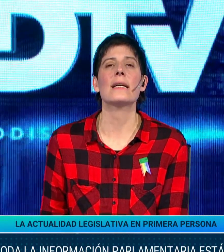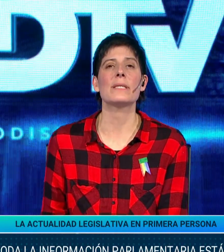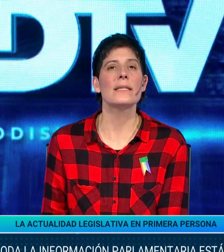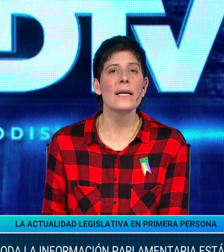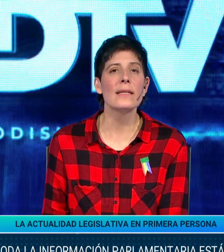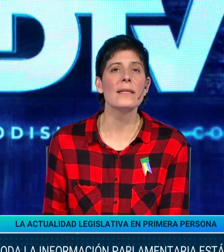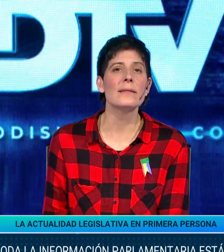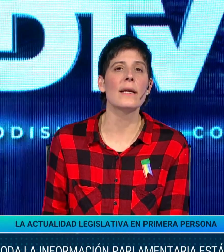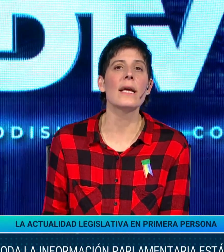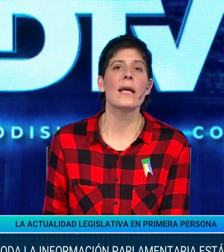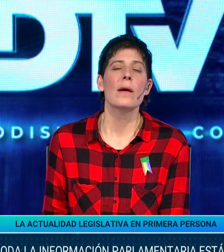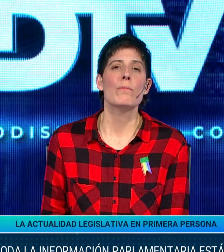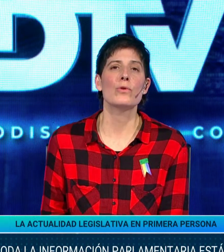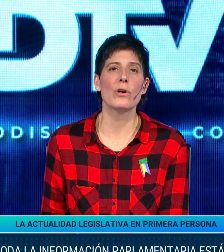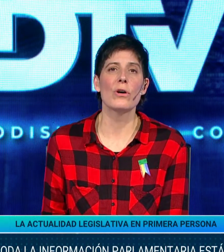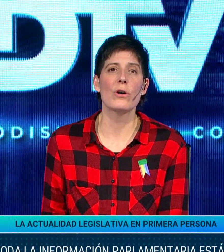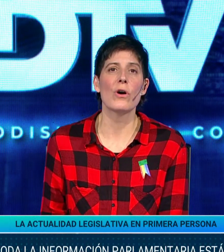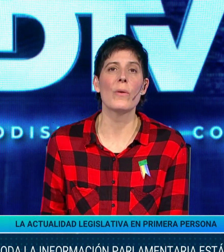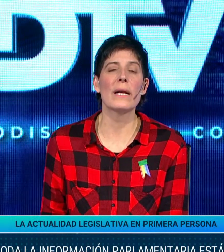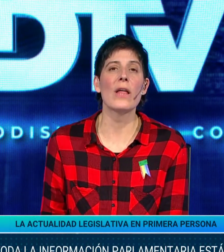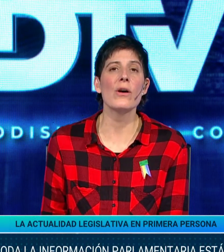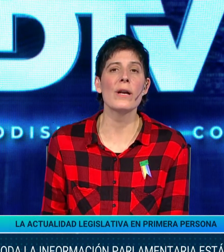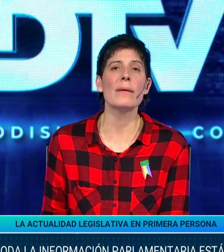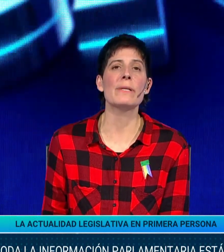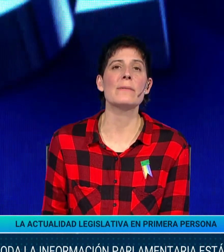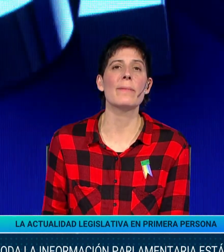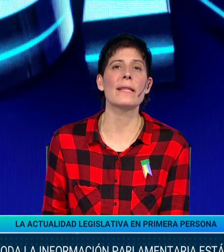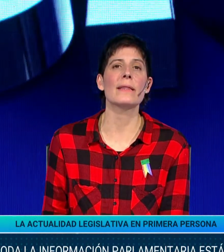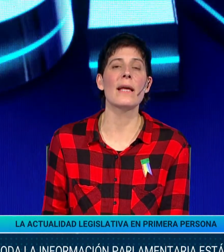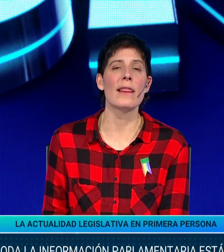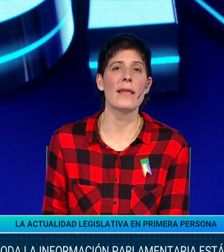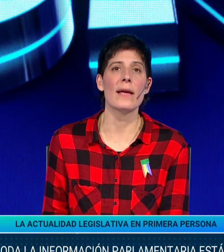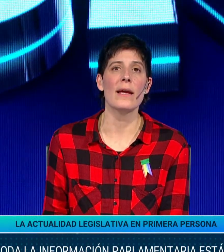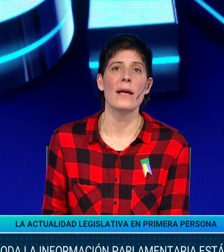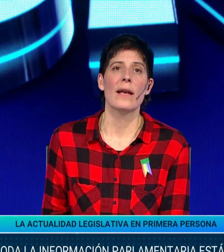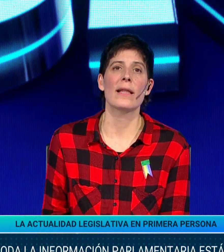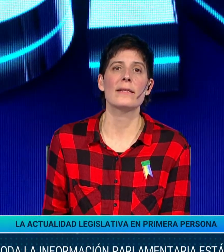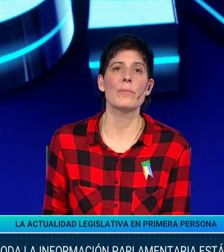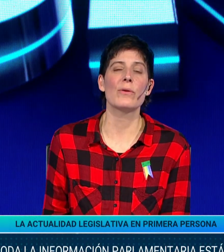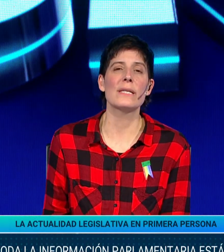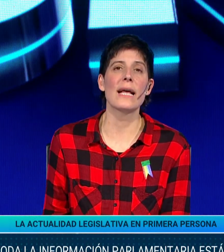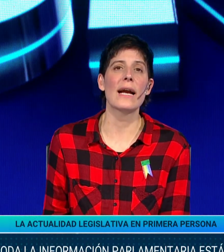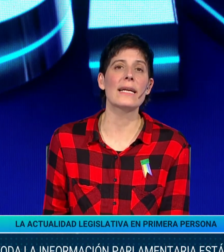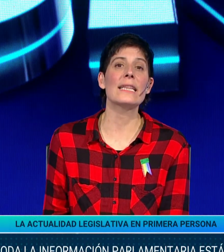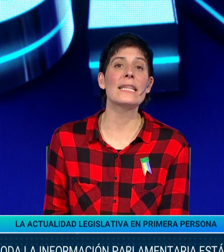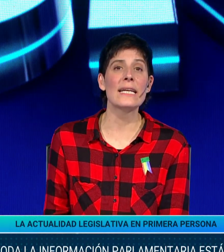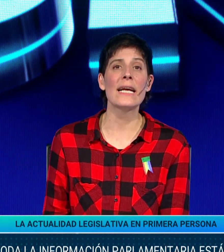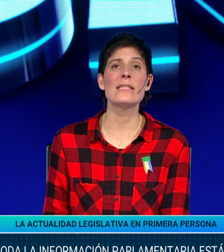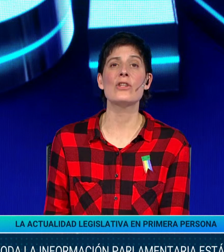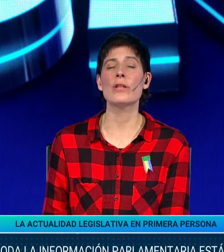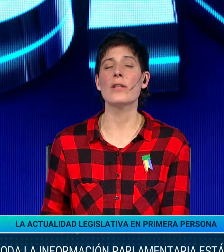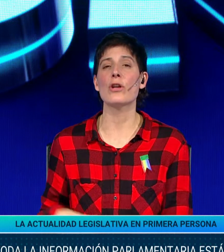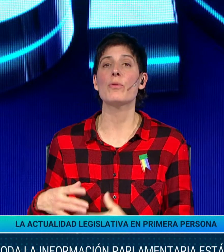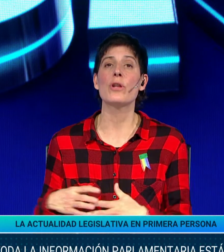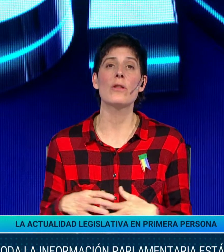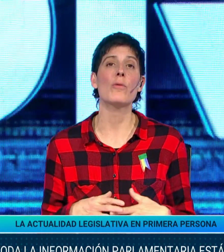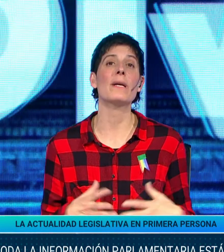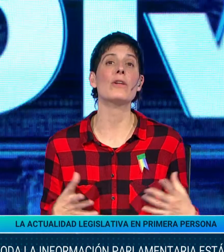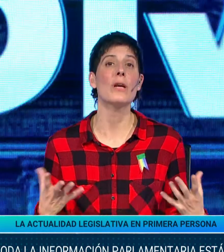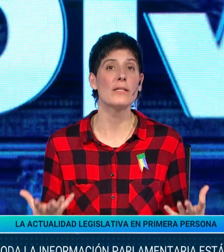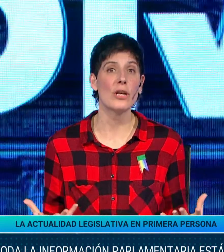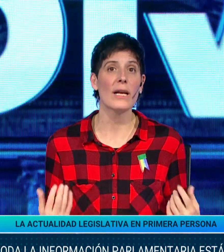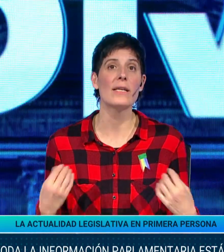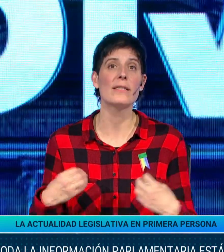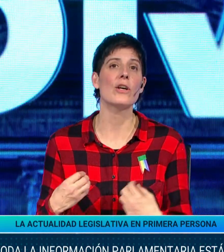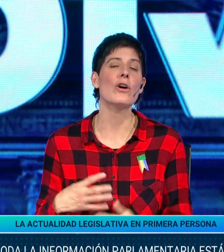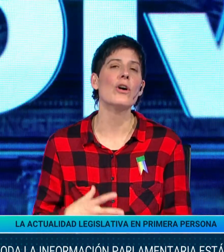integrantes, representantes de muchos gobernadores, principalmente de las distintas provincias argentinas, no tanto respondiendo a los